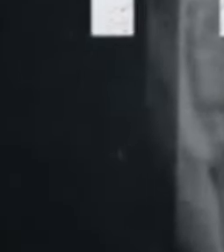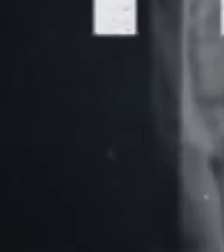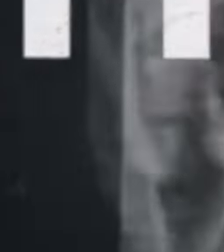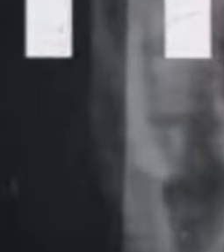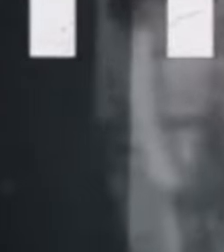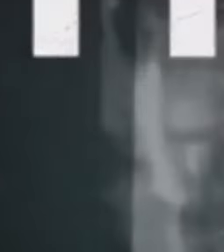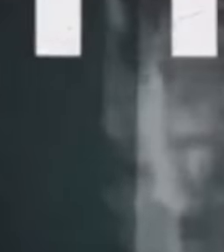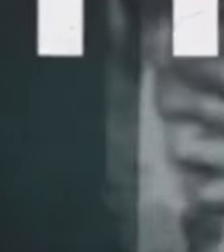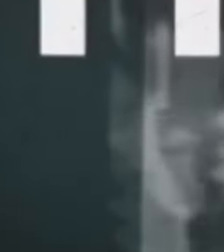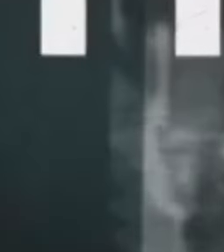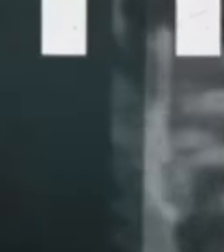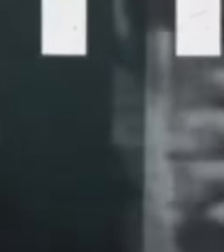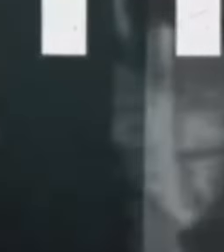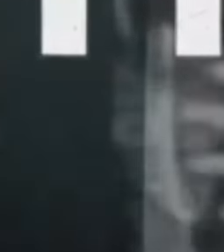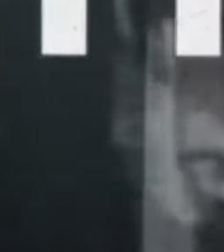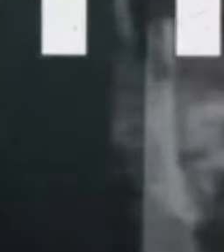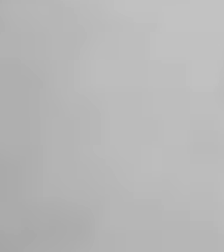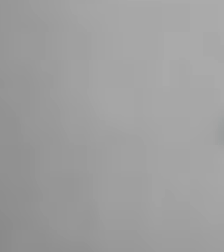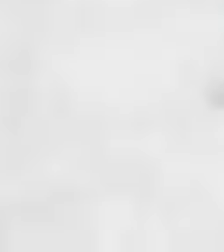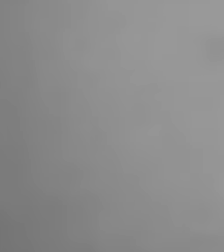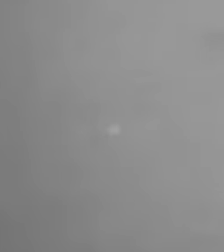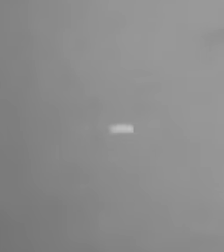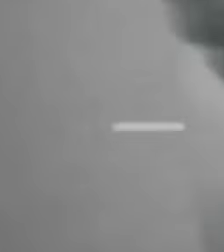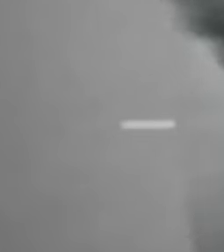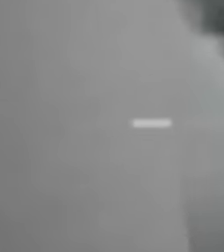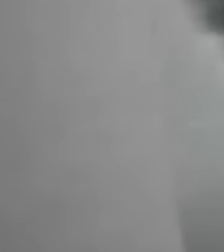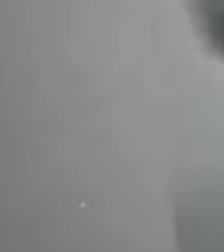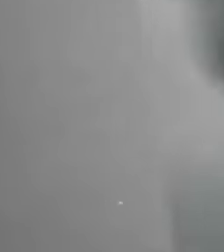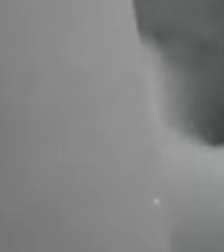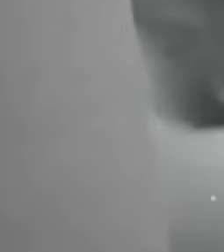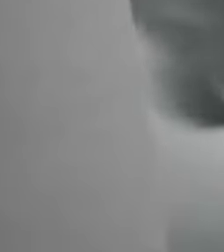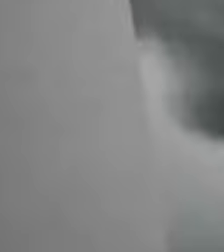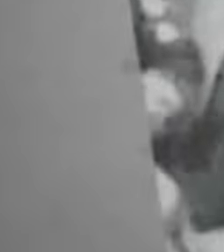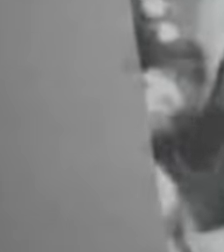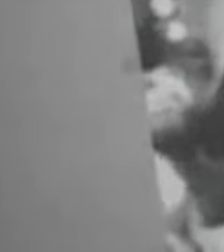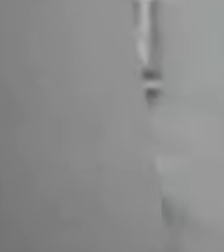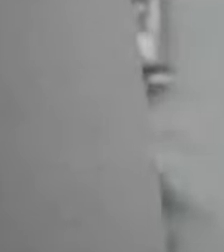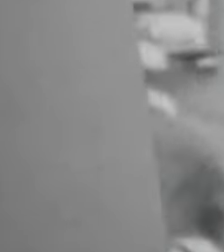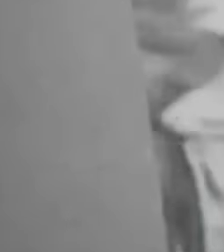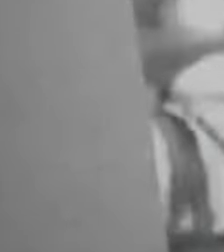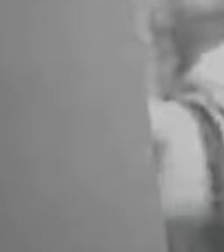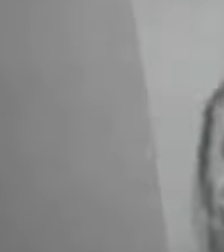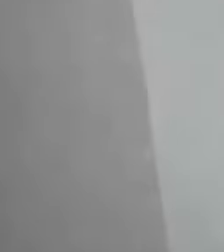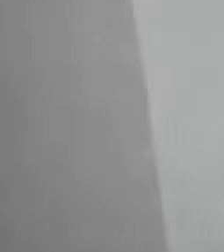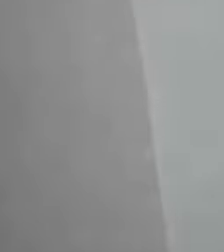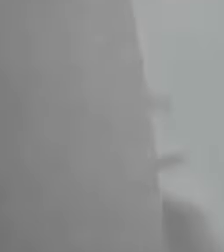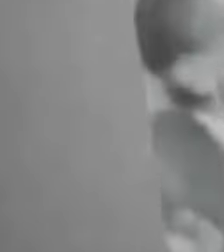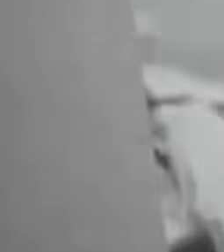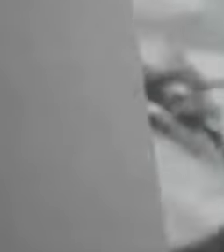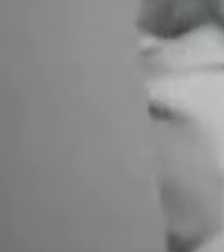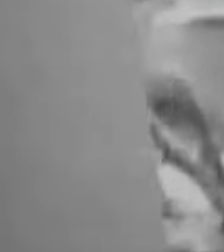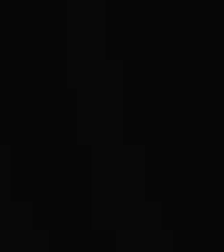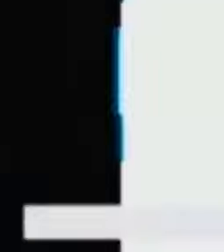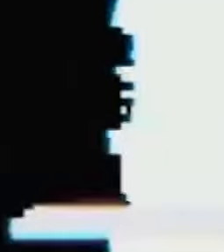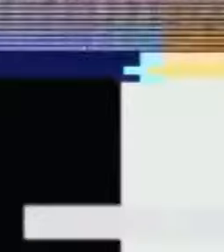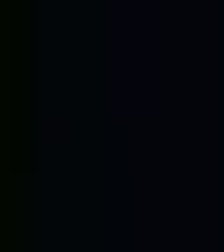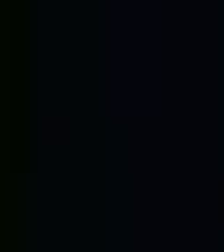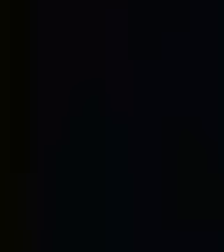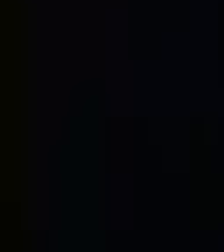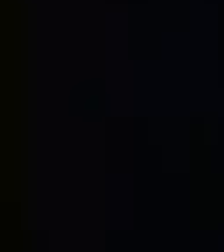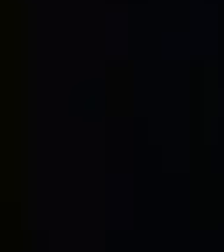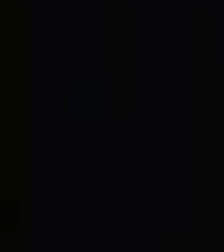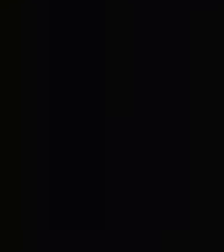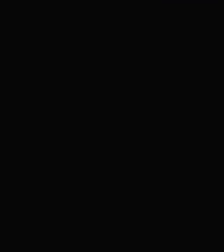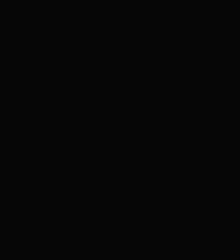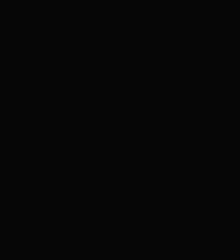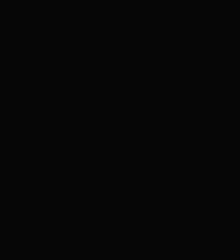y sentirnos colombianos. Es por esto que la CRC realizará los diálogos audiovisuales regionales 70